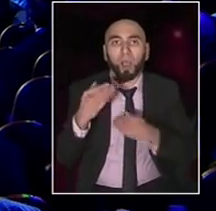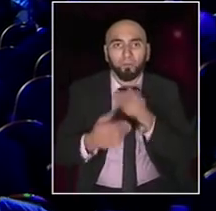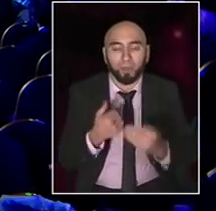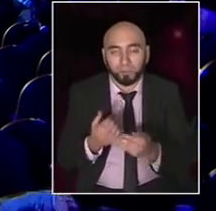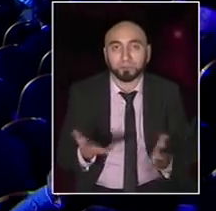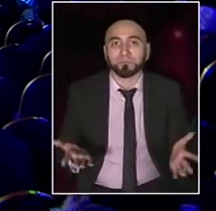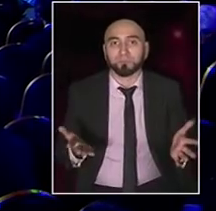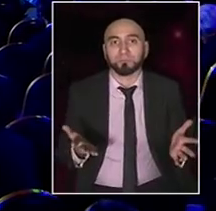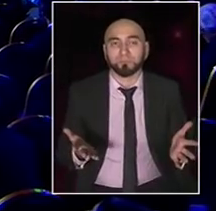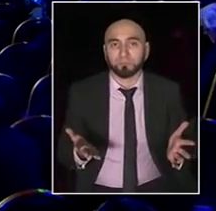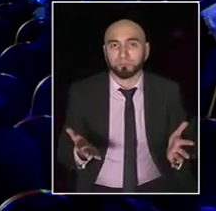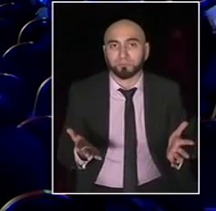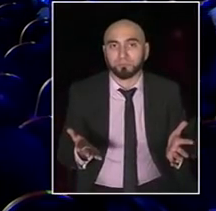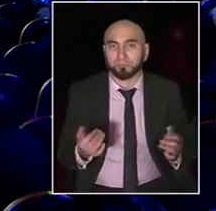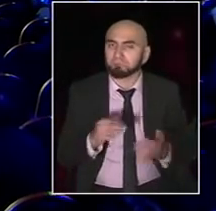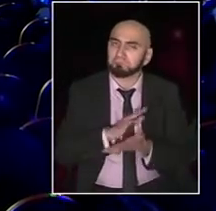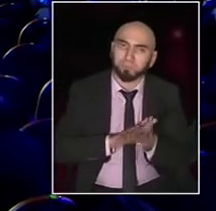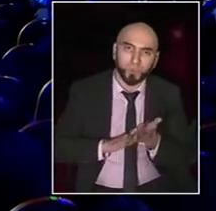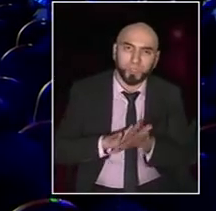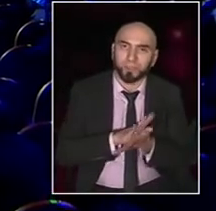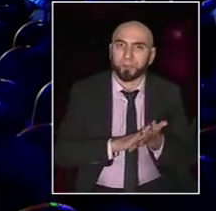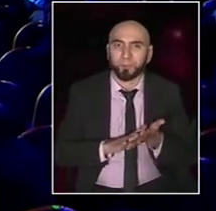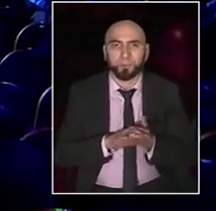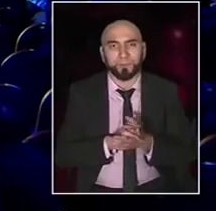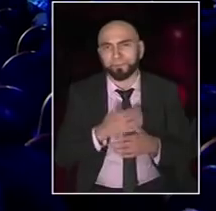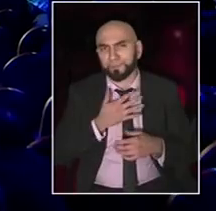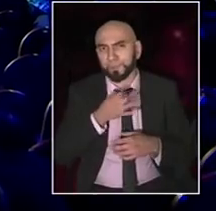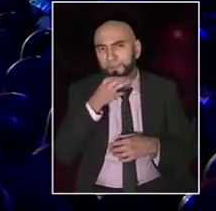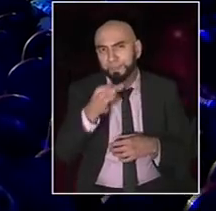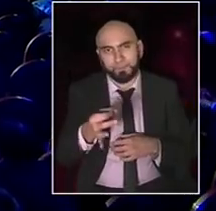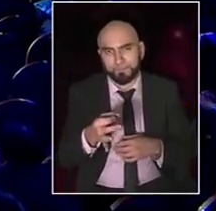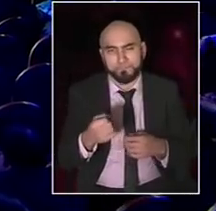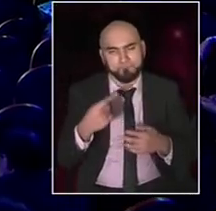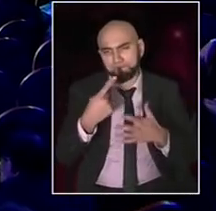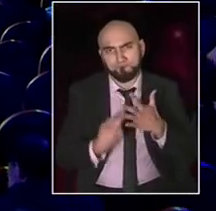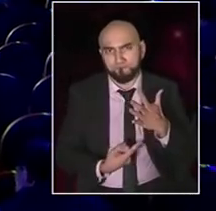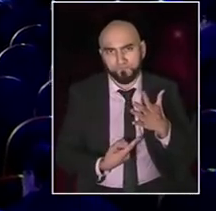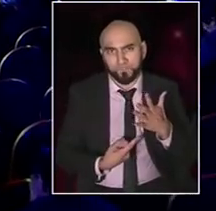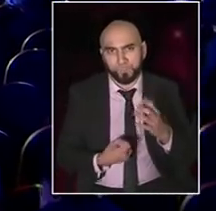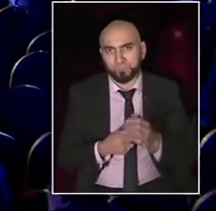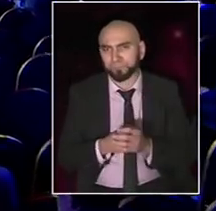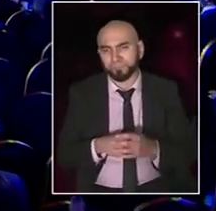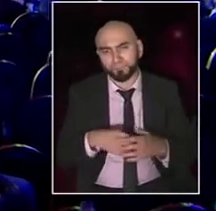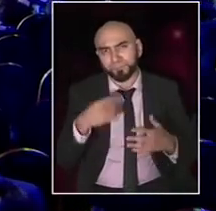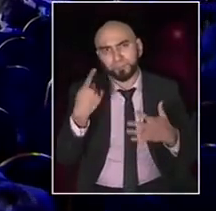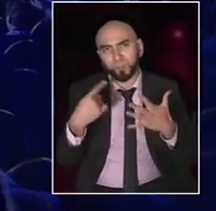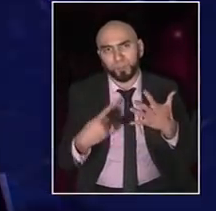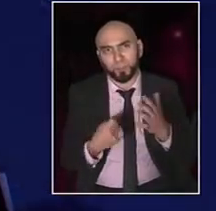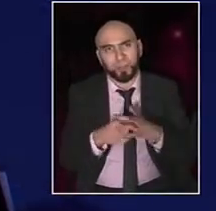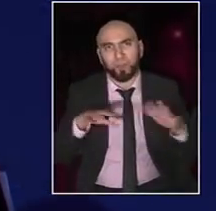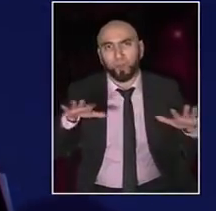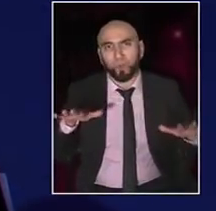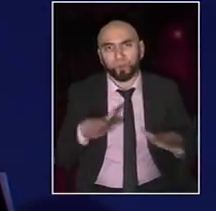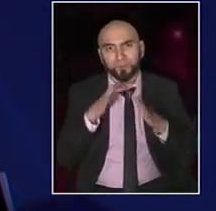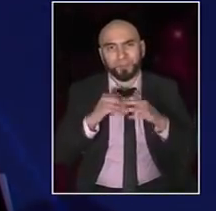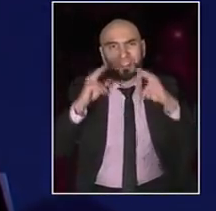imprevistos. Como algunos ejemplos quisiera citar, entre muchos otros, los múltiples usos de la